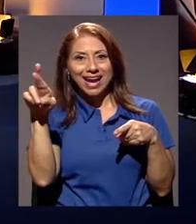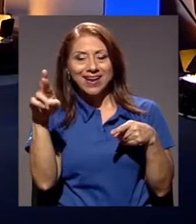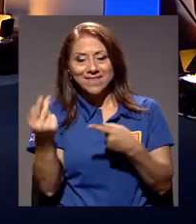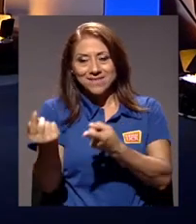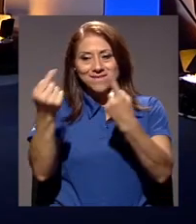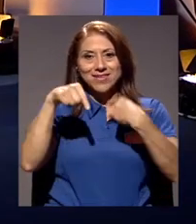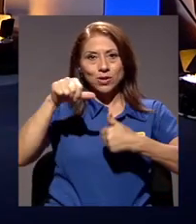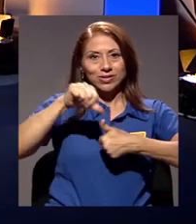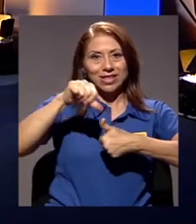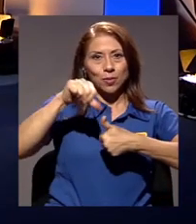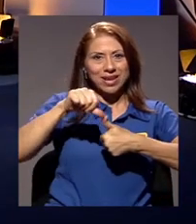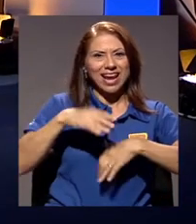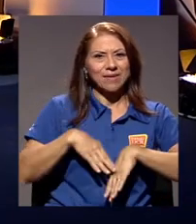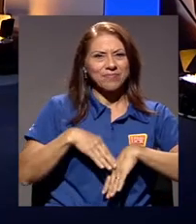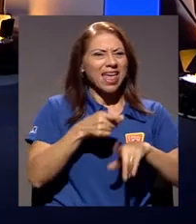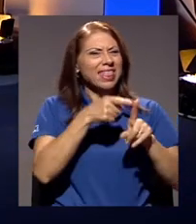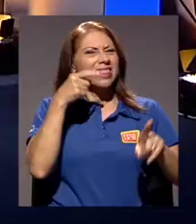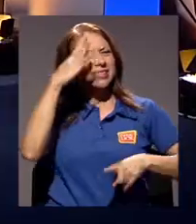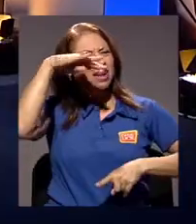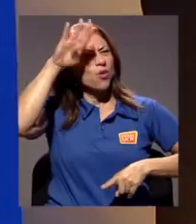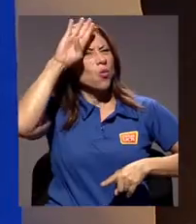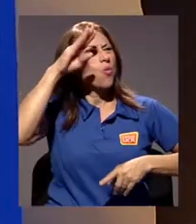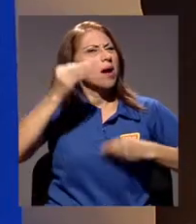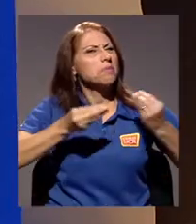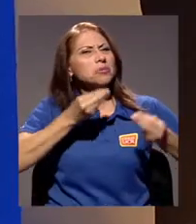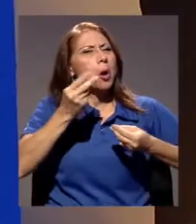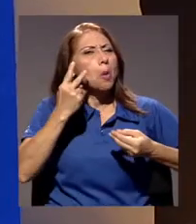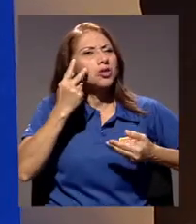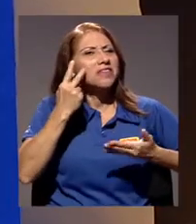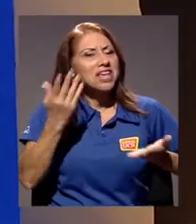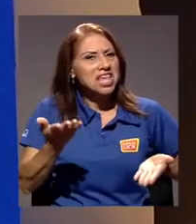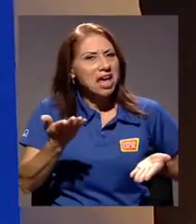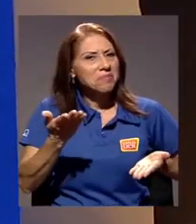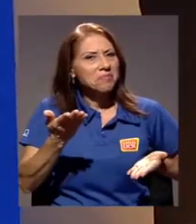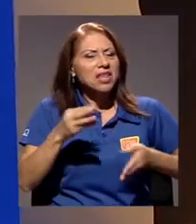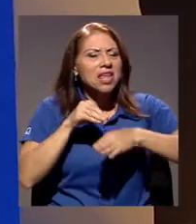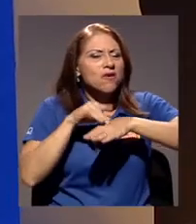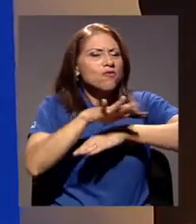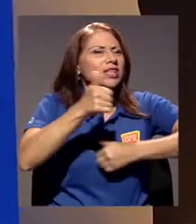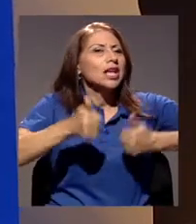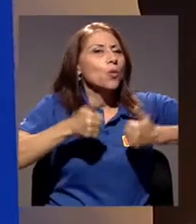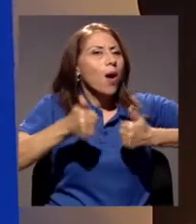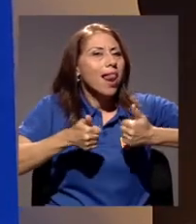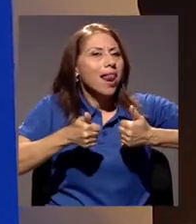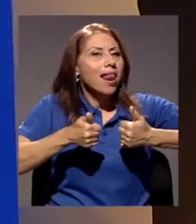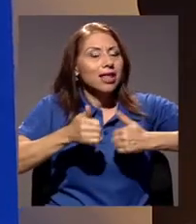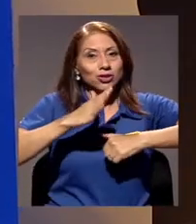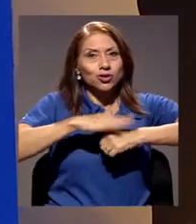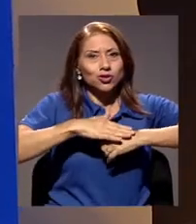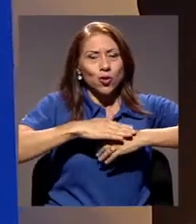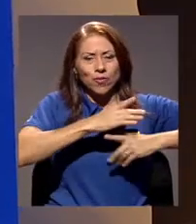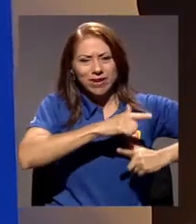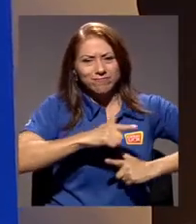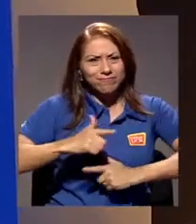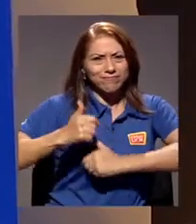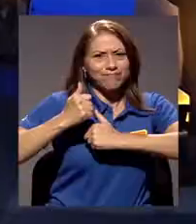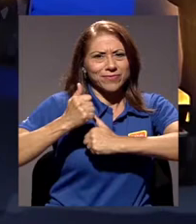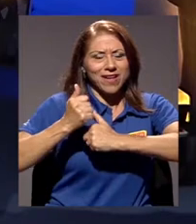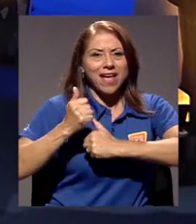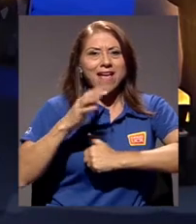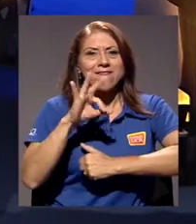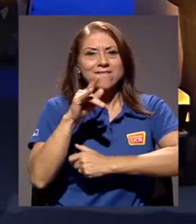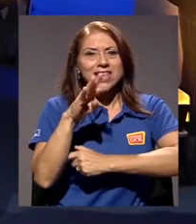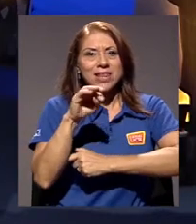qué influencia qué interacción hubo entre el filibusterismo que llegó a cárdenas el